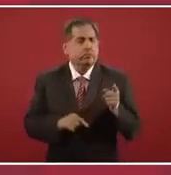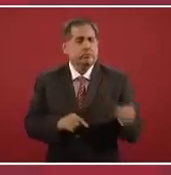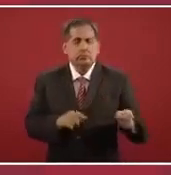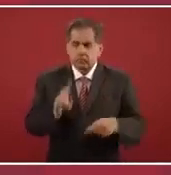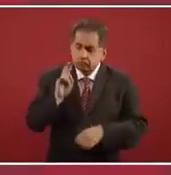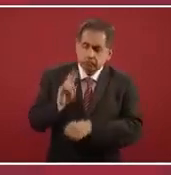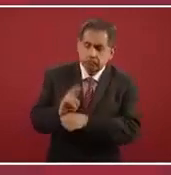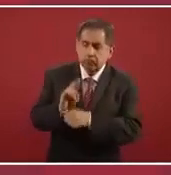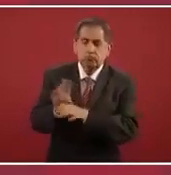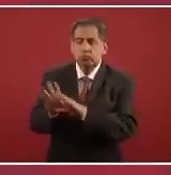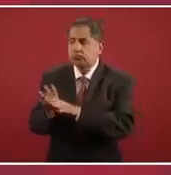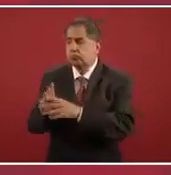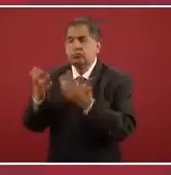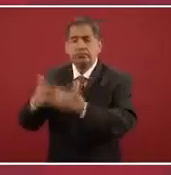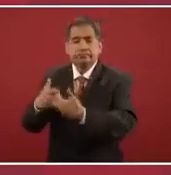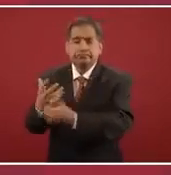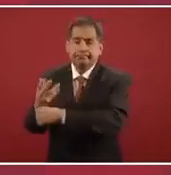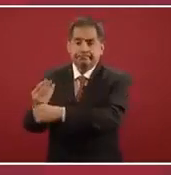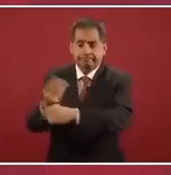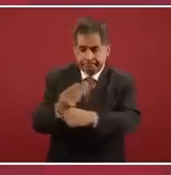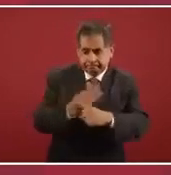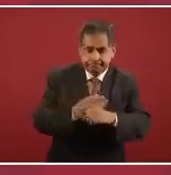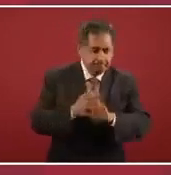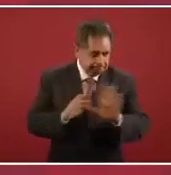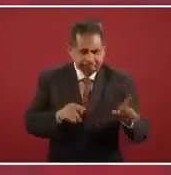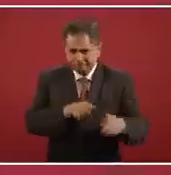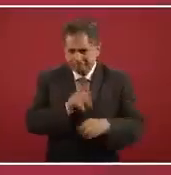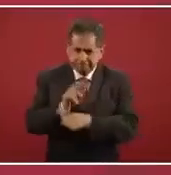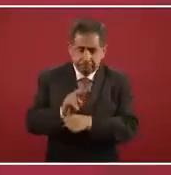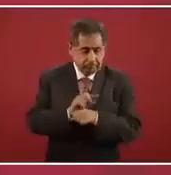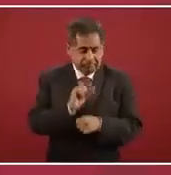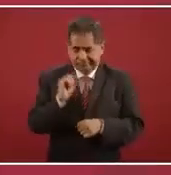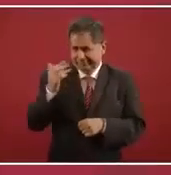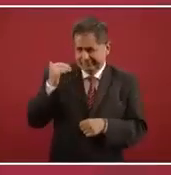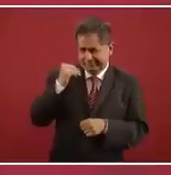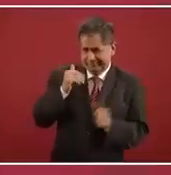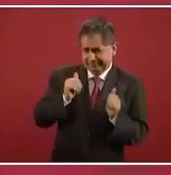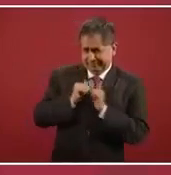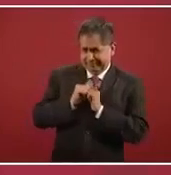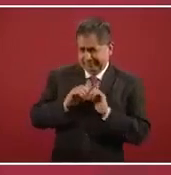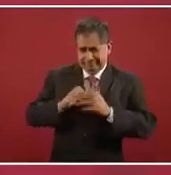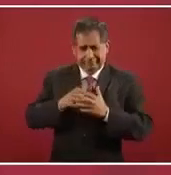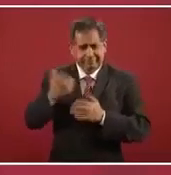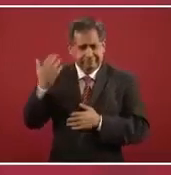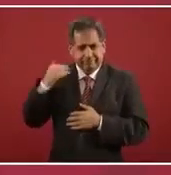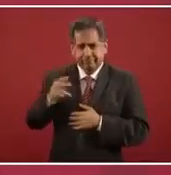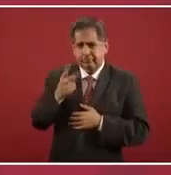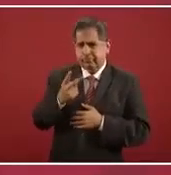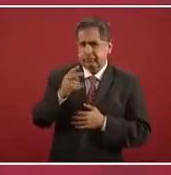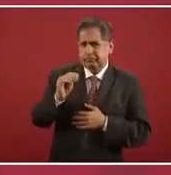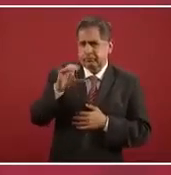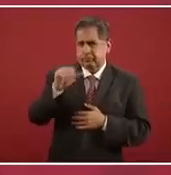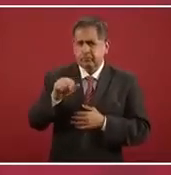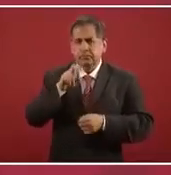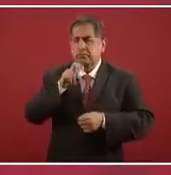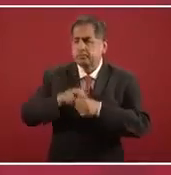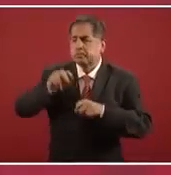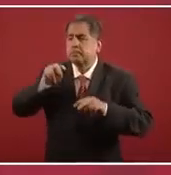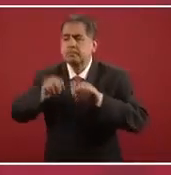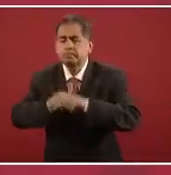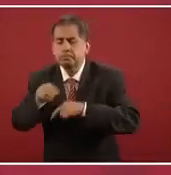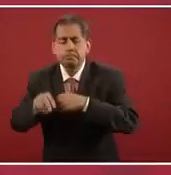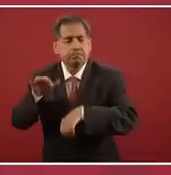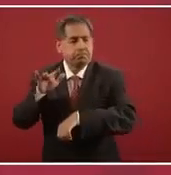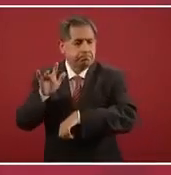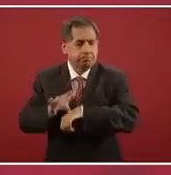de la rehabilitación. Ahorita acaba de estar con nosotros el fin de semana en Dos Bocas, en la terminal, porque